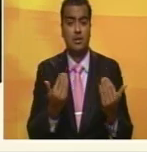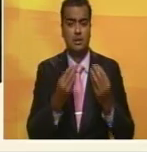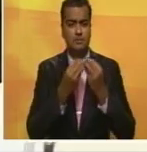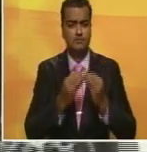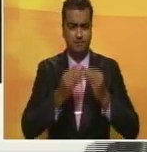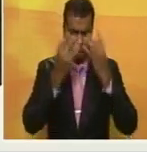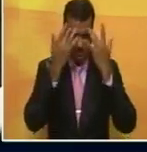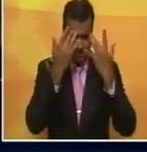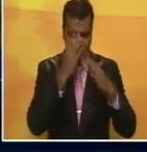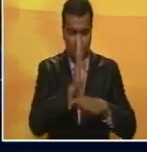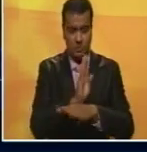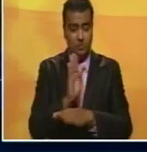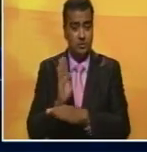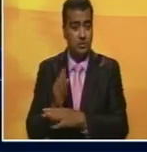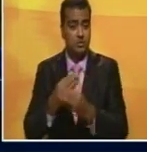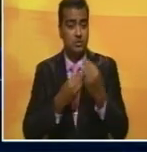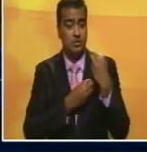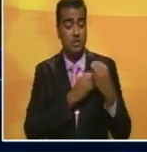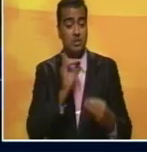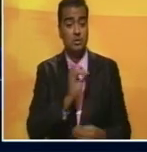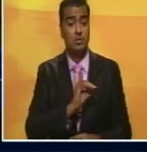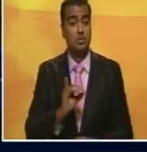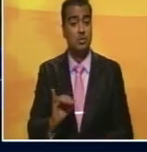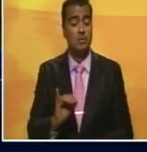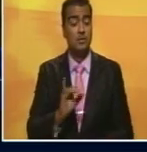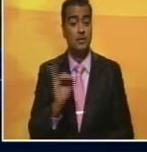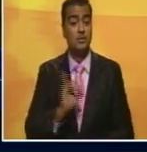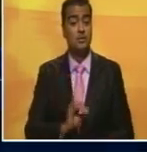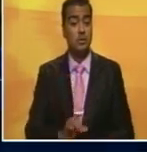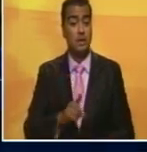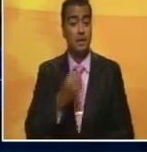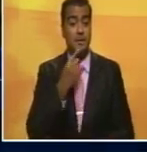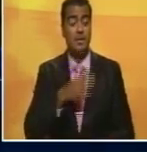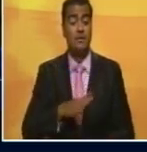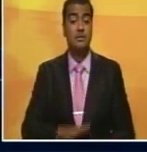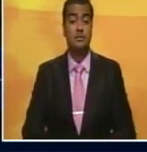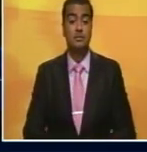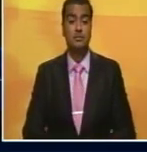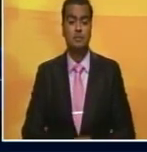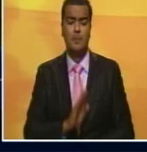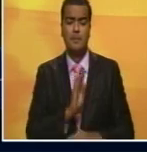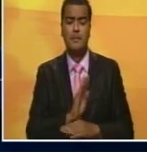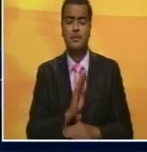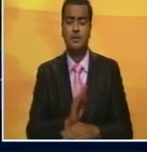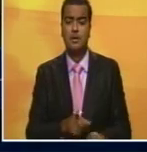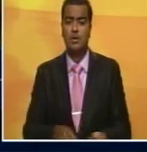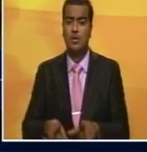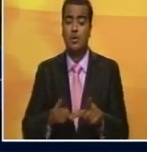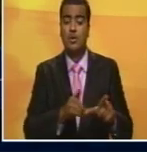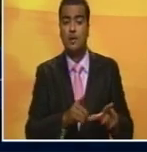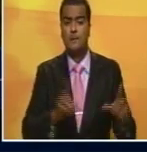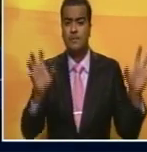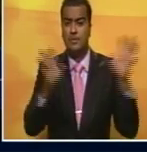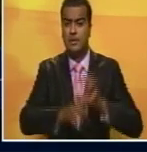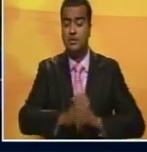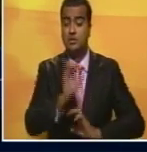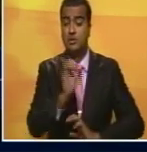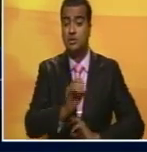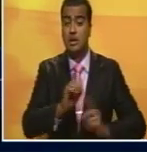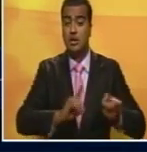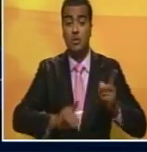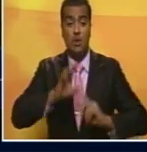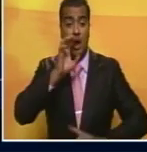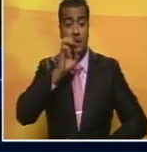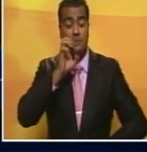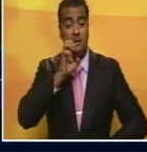estrategias de seguridad con las autoridades del Zoológico Metropolitano del Zulia para establecer un patrullaje permanente en las instalaciones, ya que en las últimas semanas varios